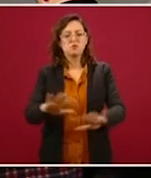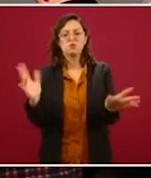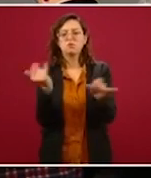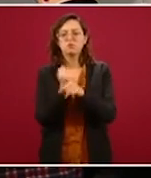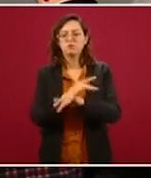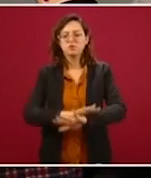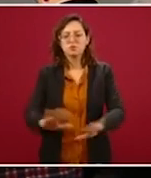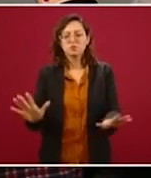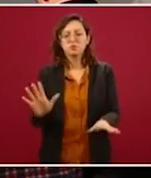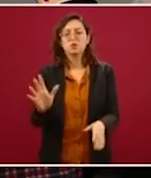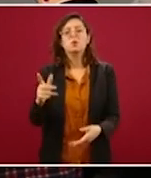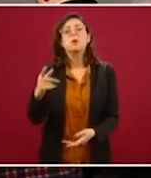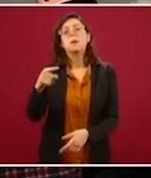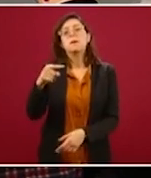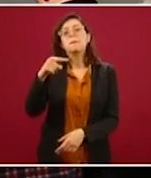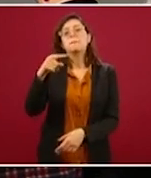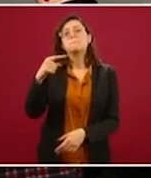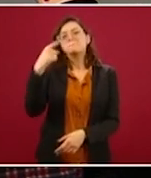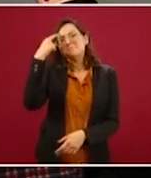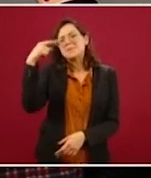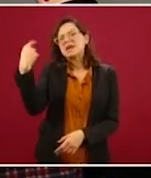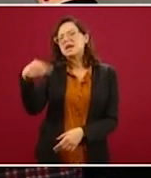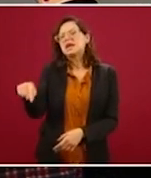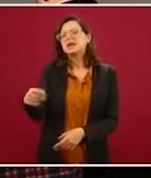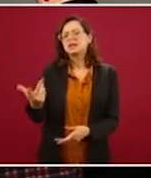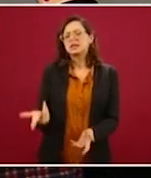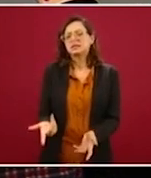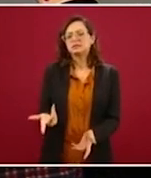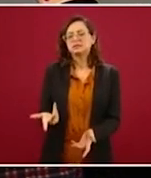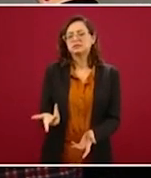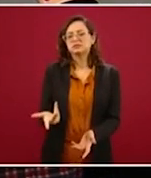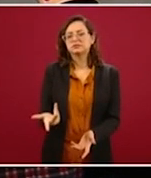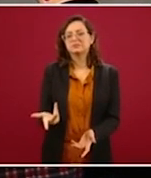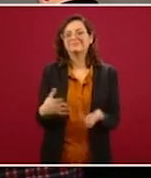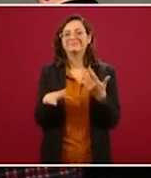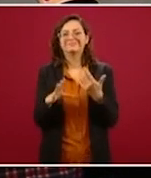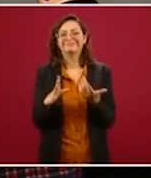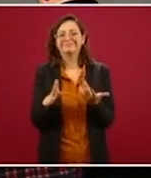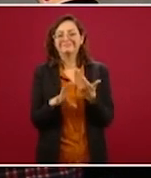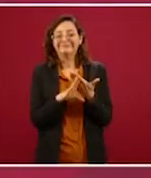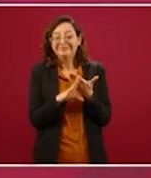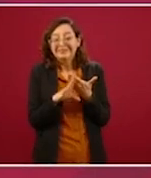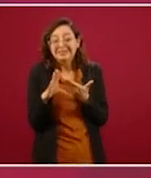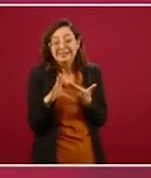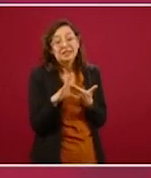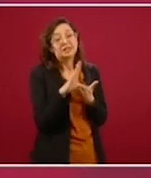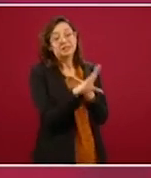evitar, lo digo con toda claridad,